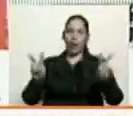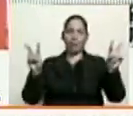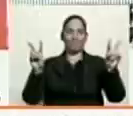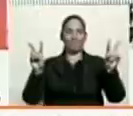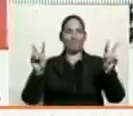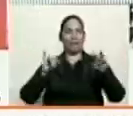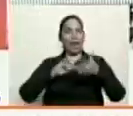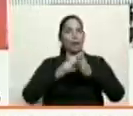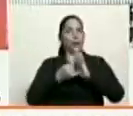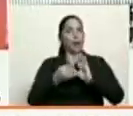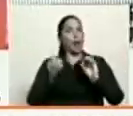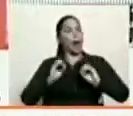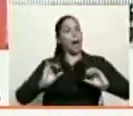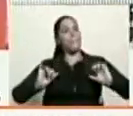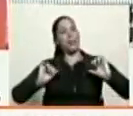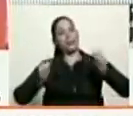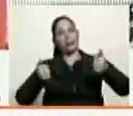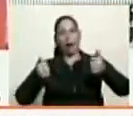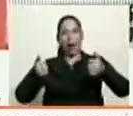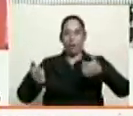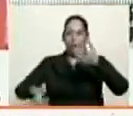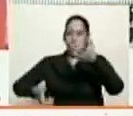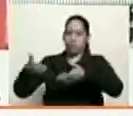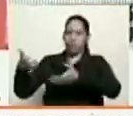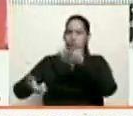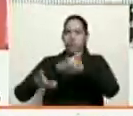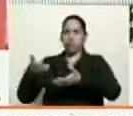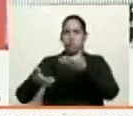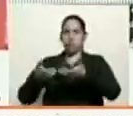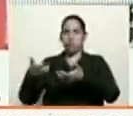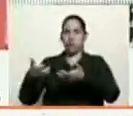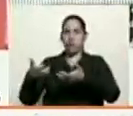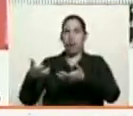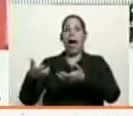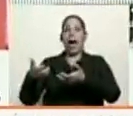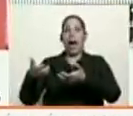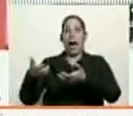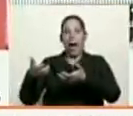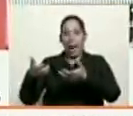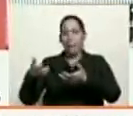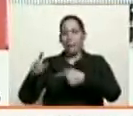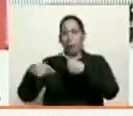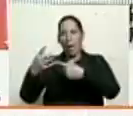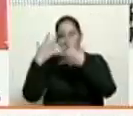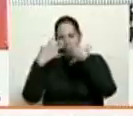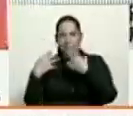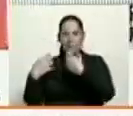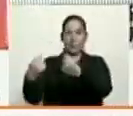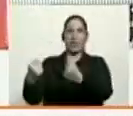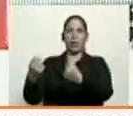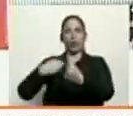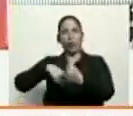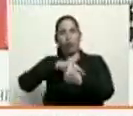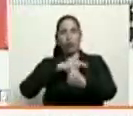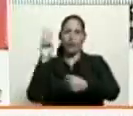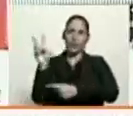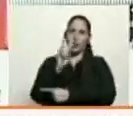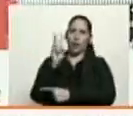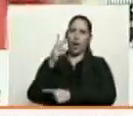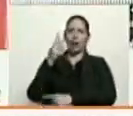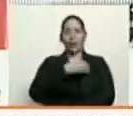casualidad, comenzaron ellos a entender que nosotros los venezolanos y las venezolanas queremos vivir en absoluta